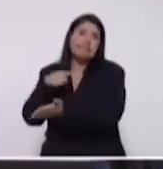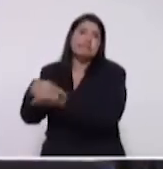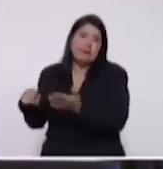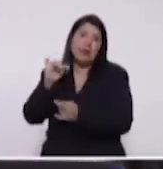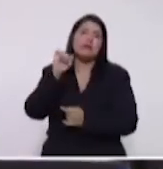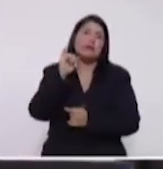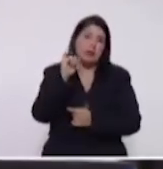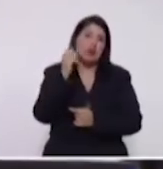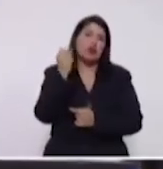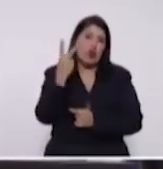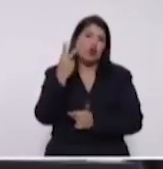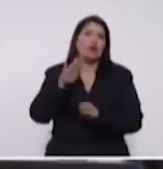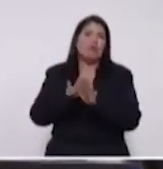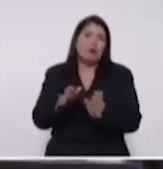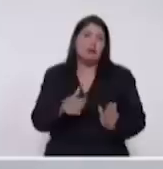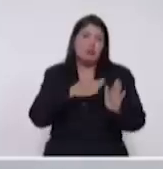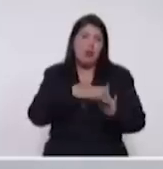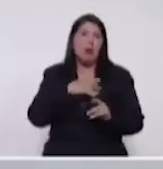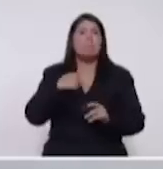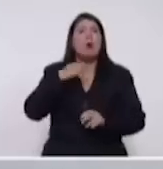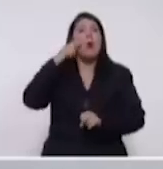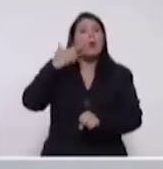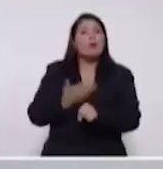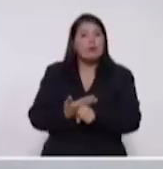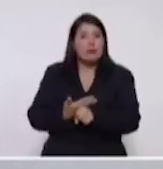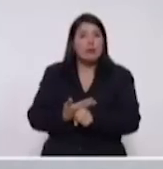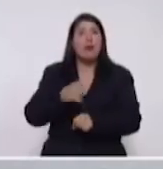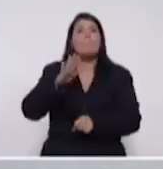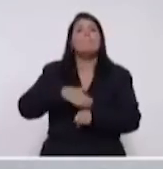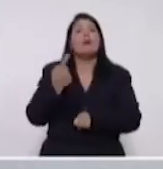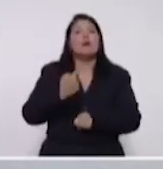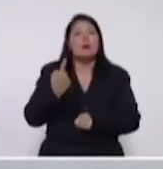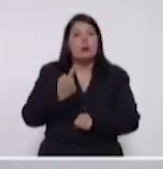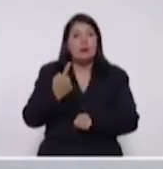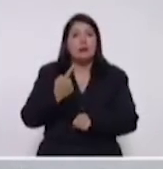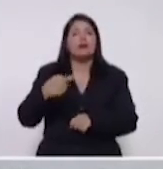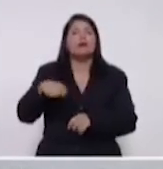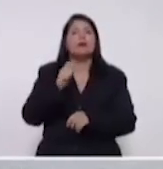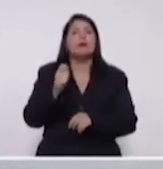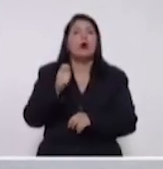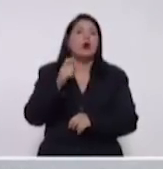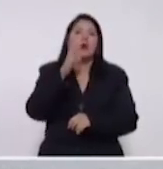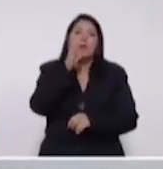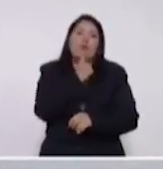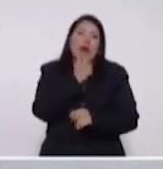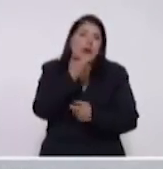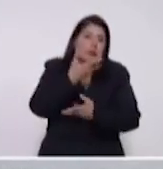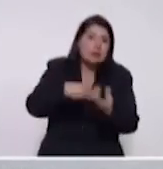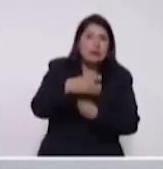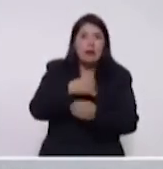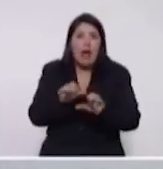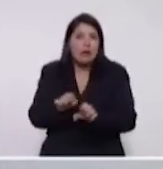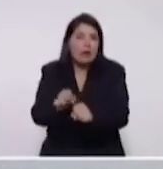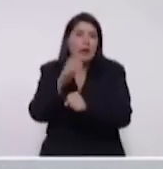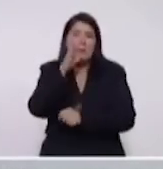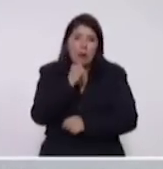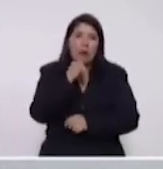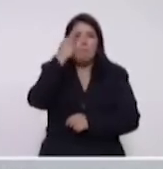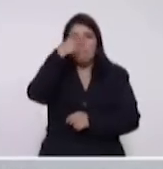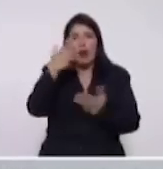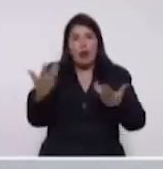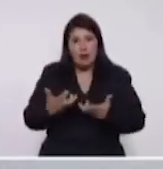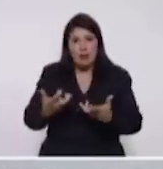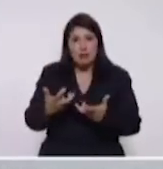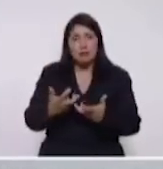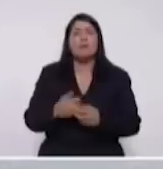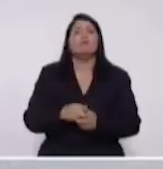compromisos con sentido de responsabilidad, porque eran inviables financieramente el poder llevarlos a cabo. Uno era